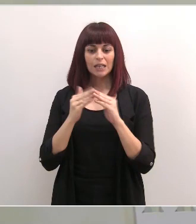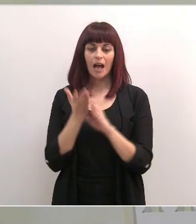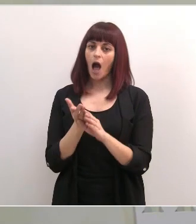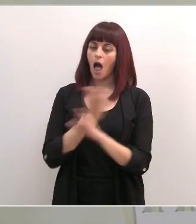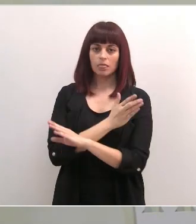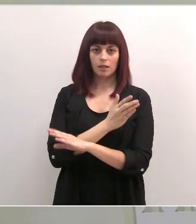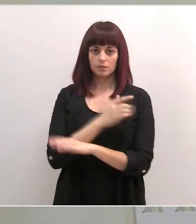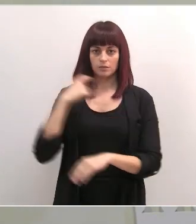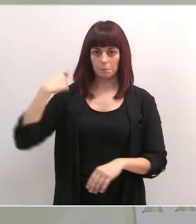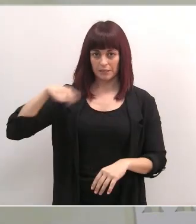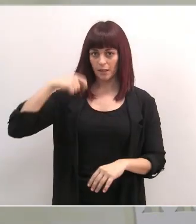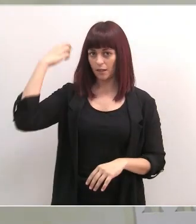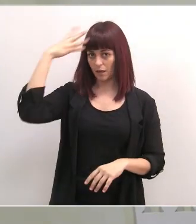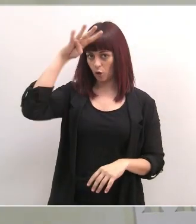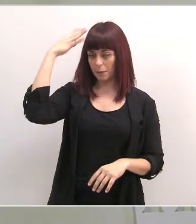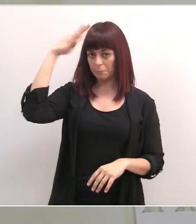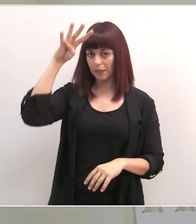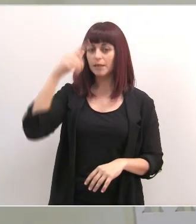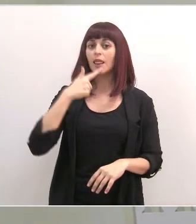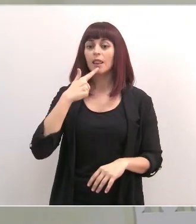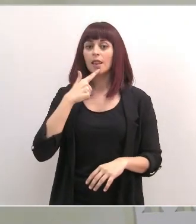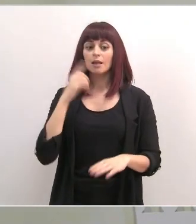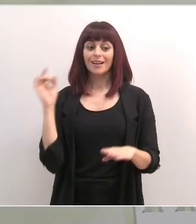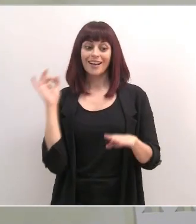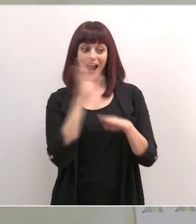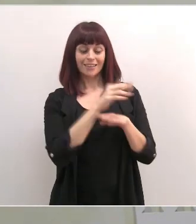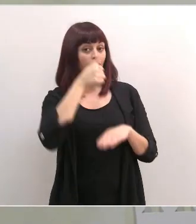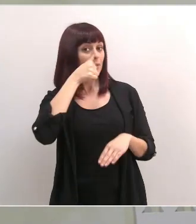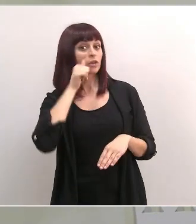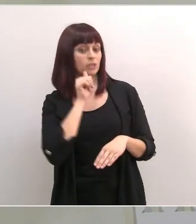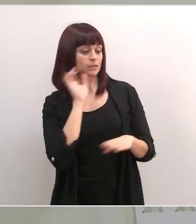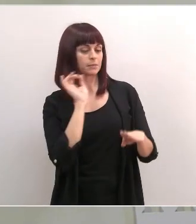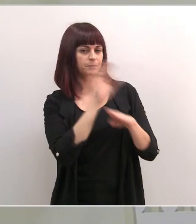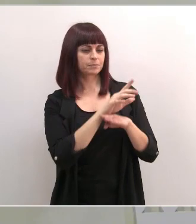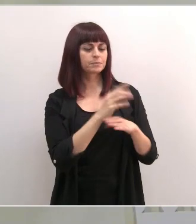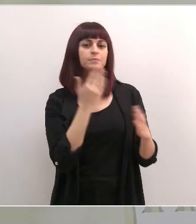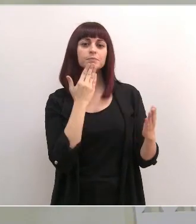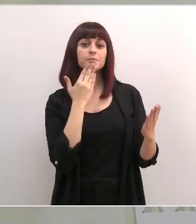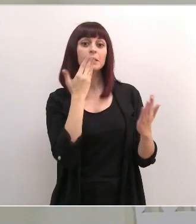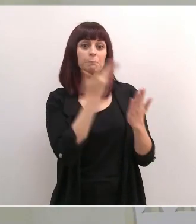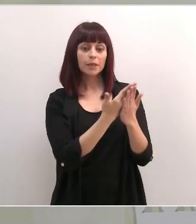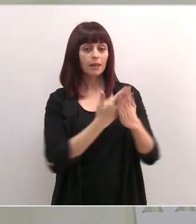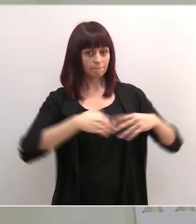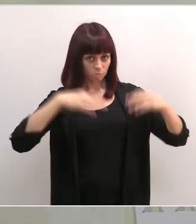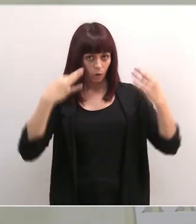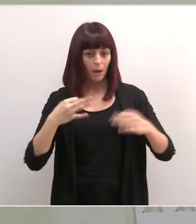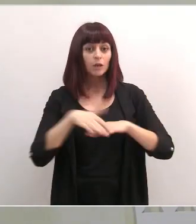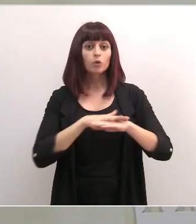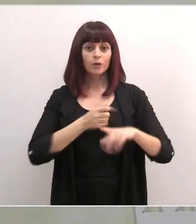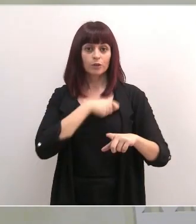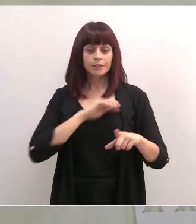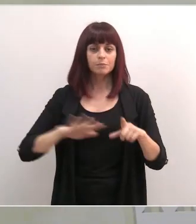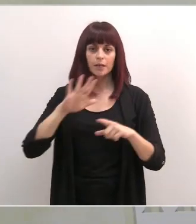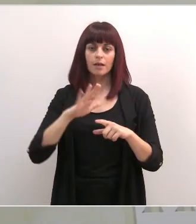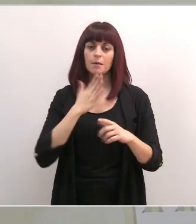el presidente Fernando López Miras ha dirigido una carta al presidente Pedro Sánchez en la que solicita formalmente al Gobierno central